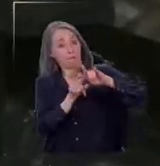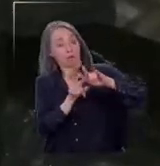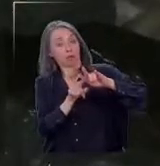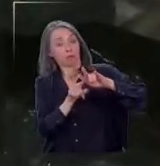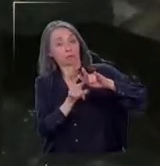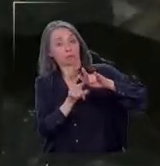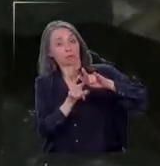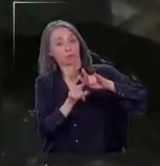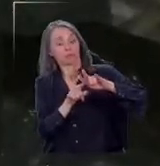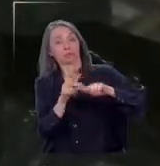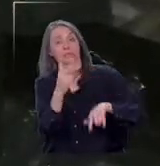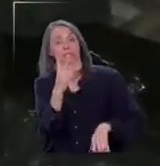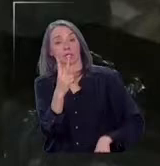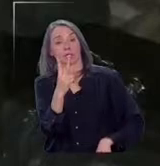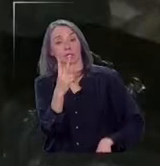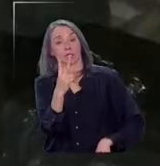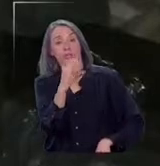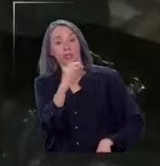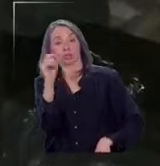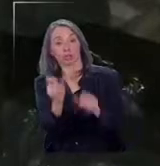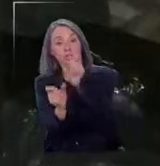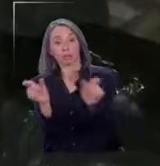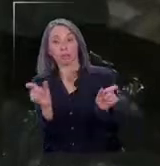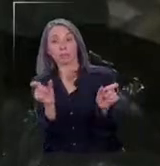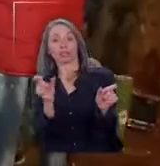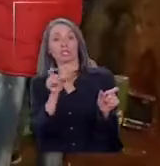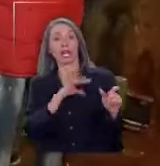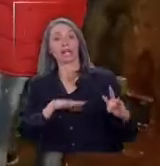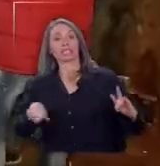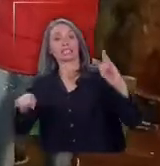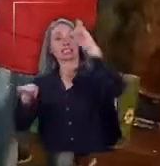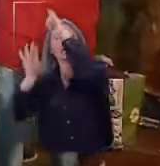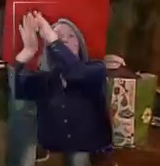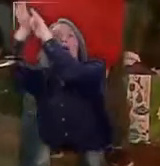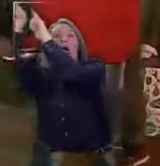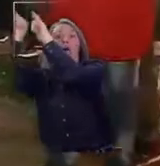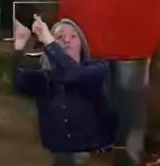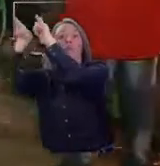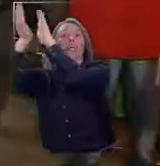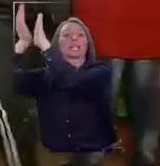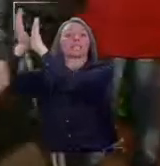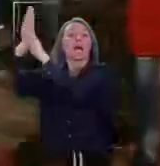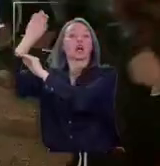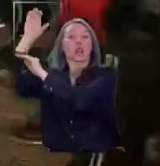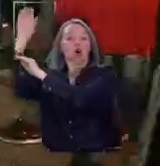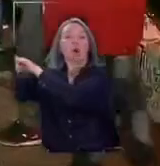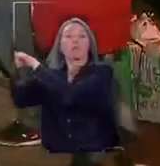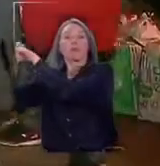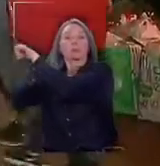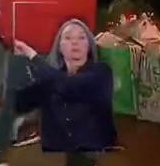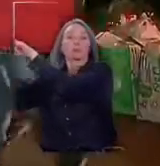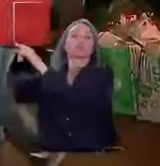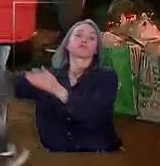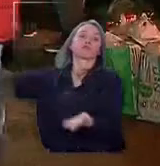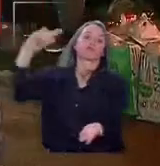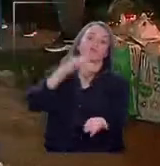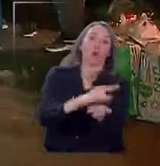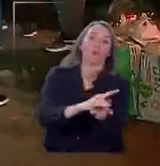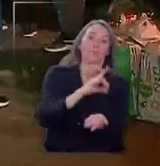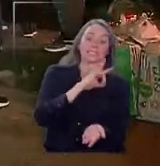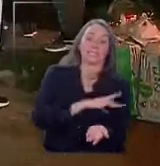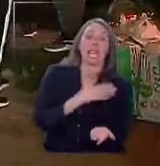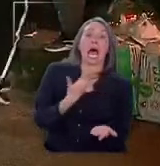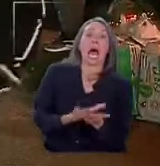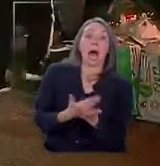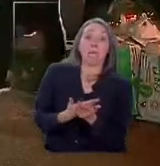traer a 200 personas chilenas que se encontraban varados en Colombia y los iban a traer de vuelta a su país y